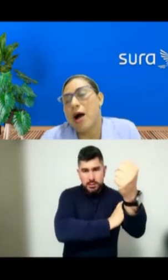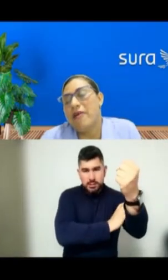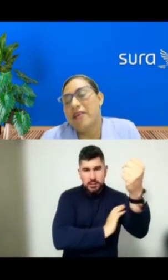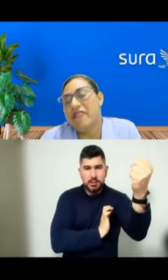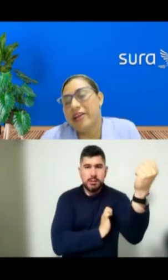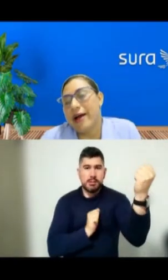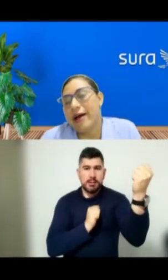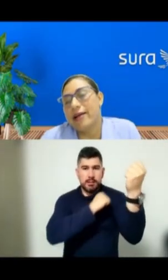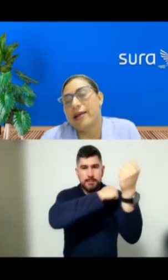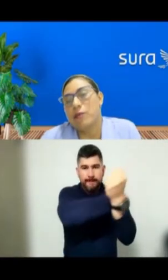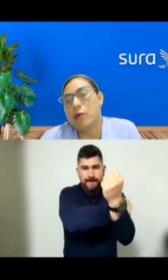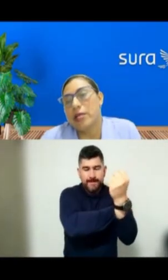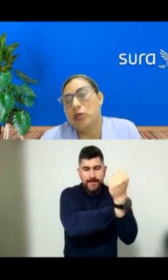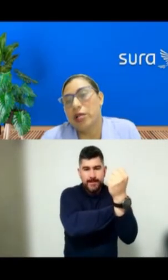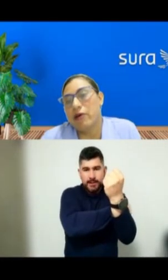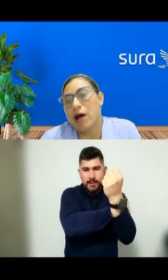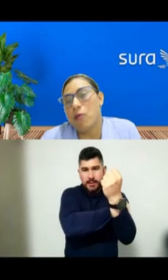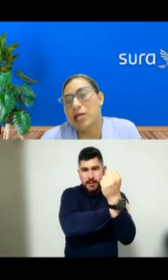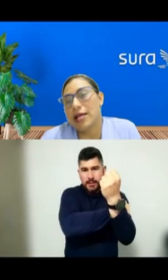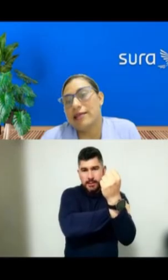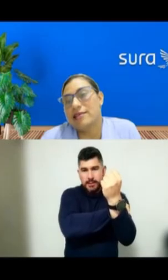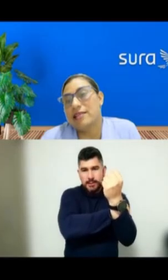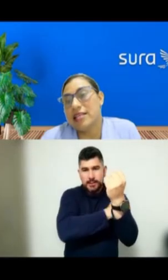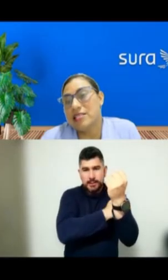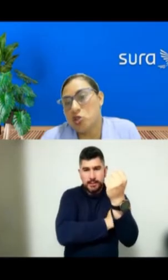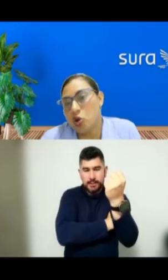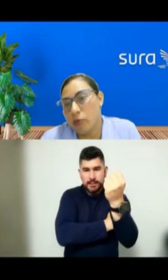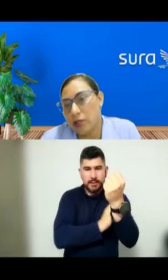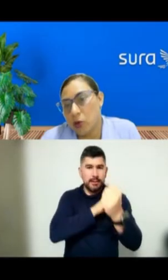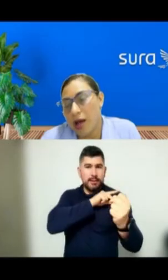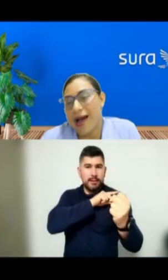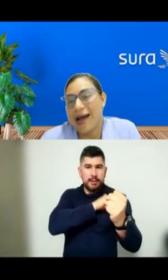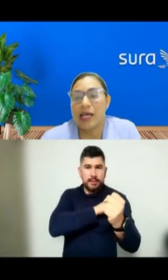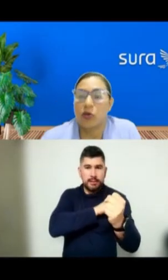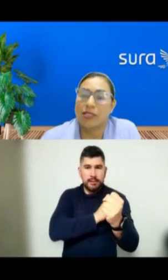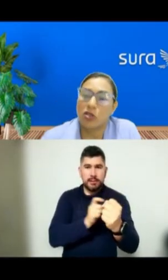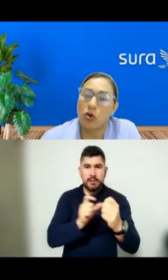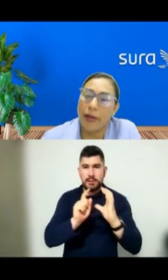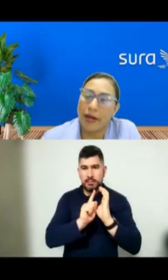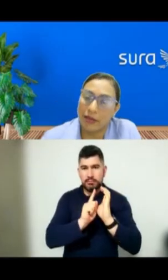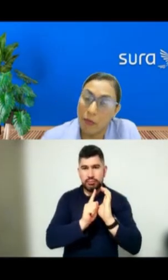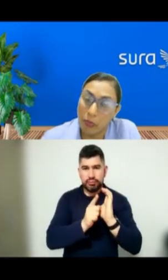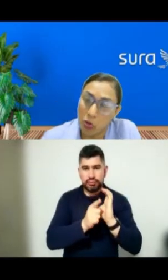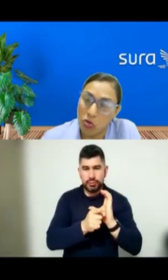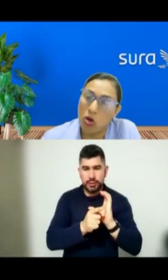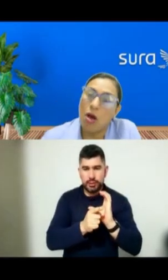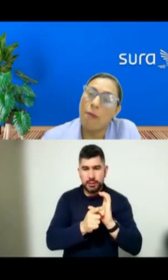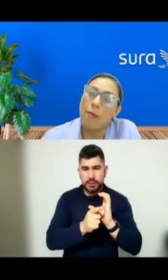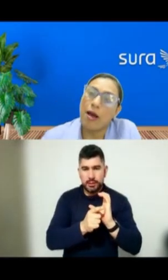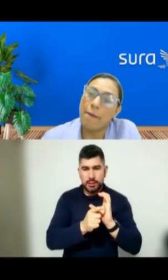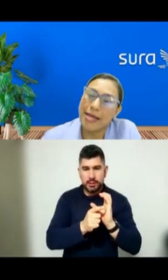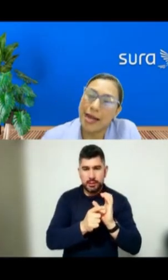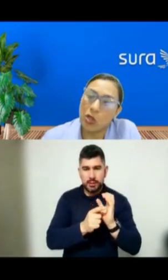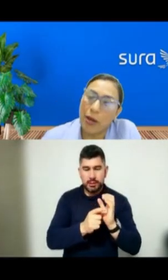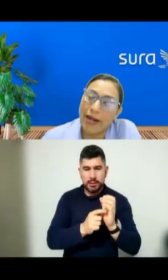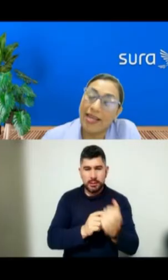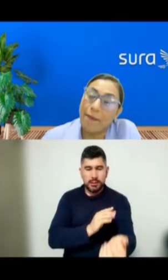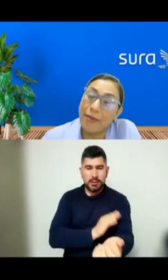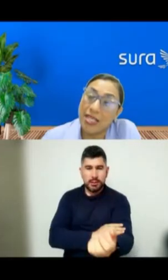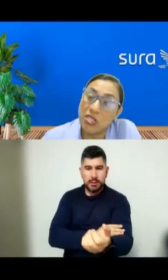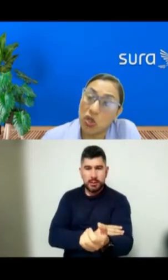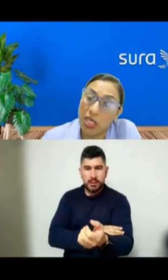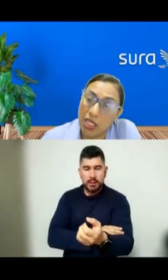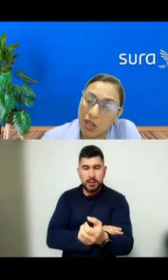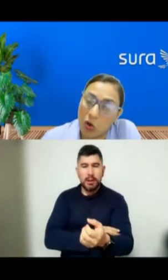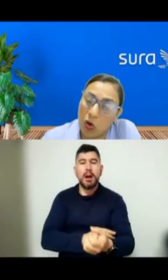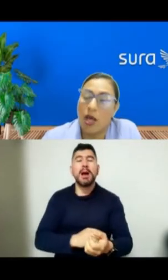aquí vamos a verificar que al momento que llevamos este tensiómetro hasta donde se despierta el pulso, vamos a empezar a tomar.